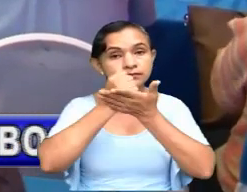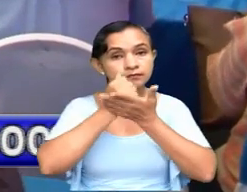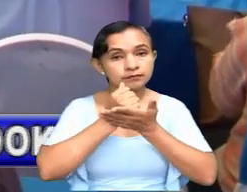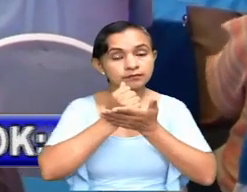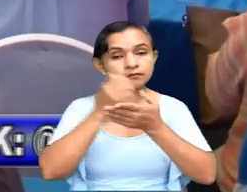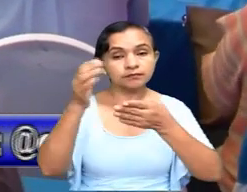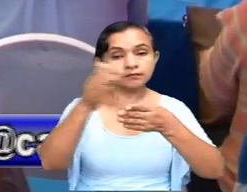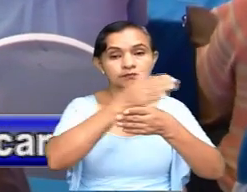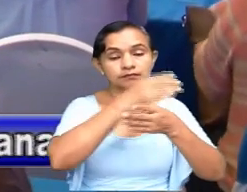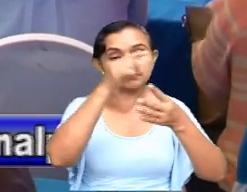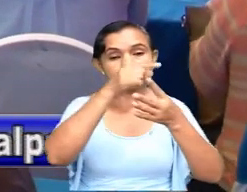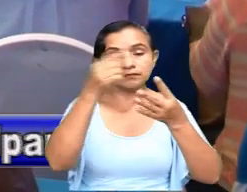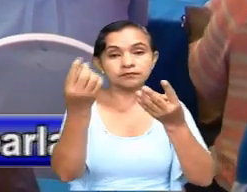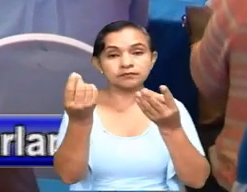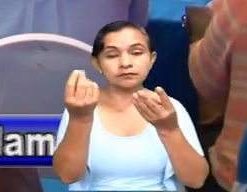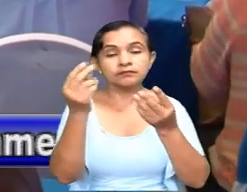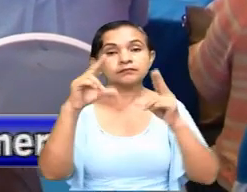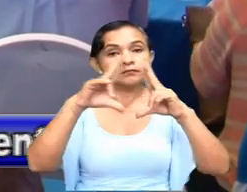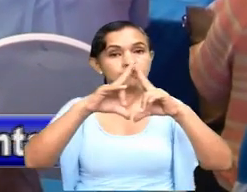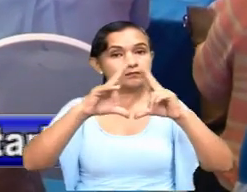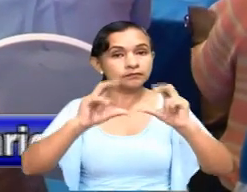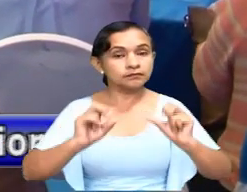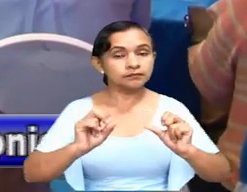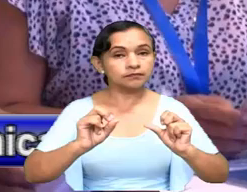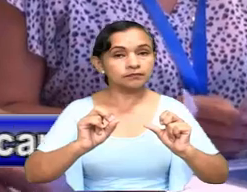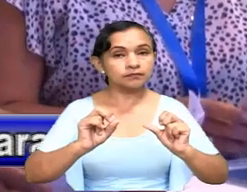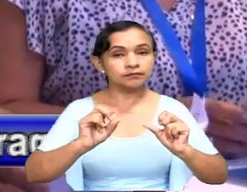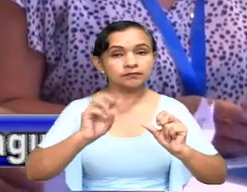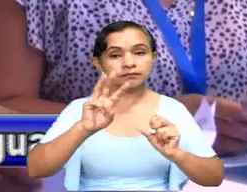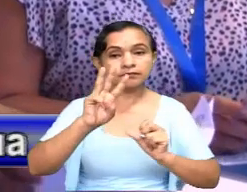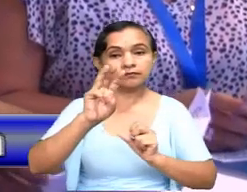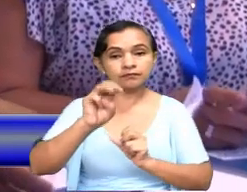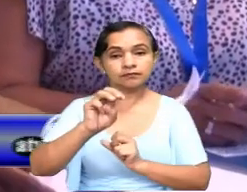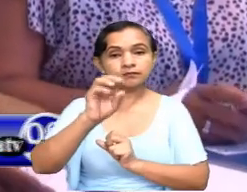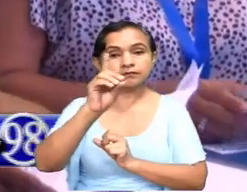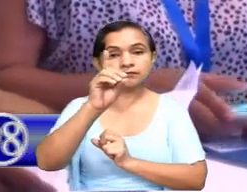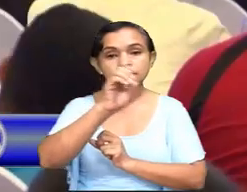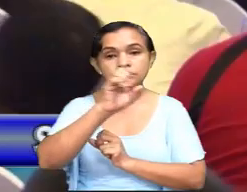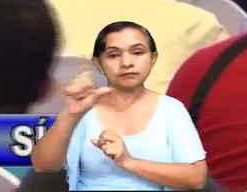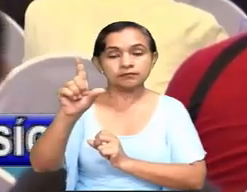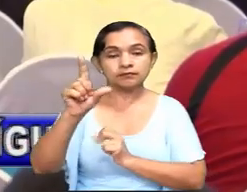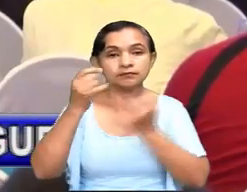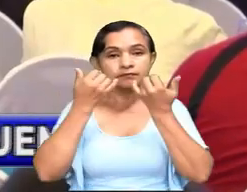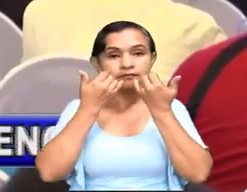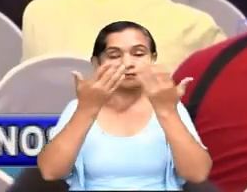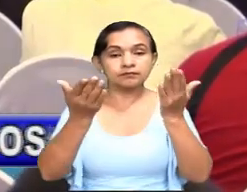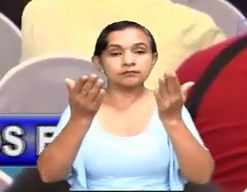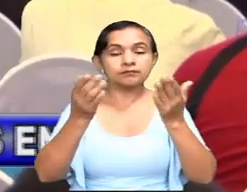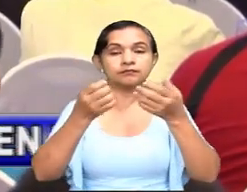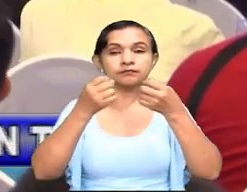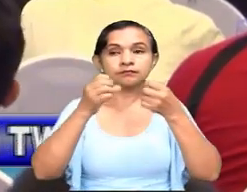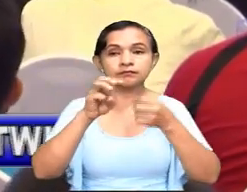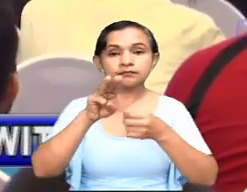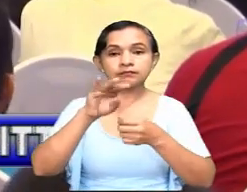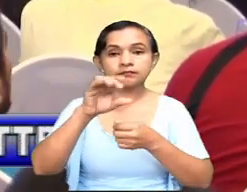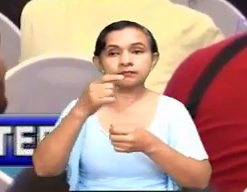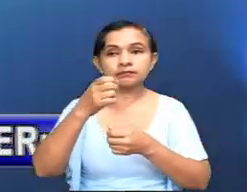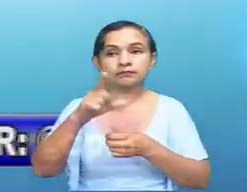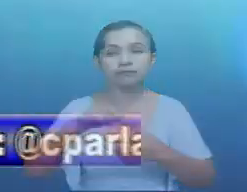los indicadores económicos del país. Con cámara de Wendell Noguera para el canal parlamentario, les informó Miguel Carranza